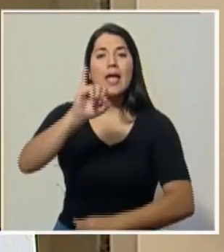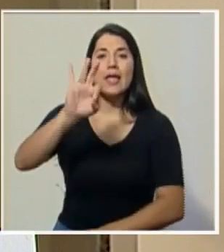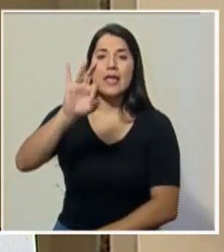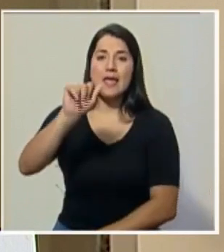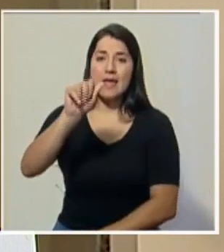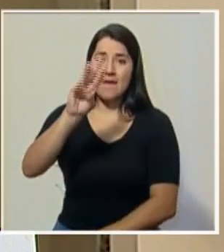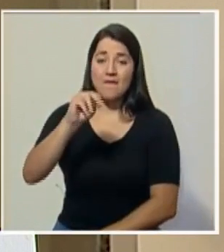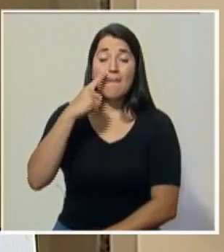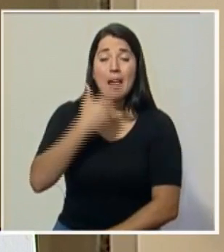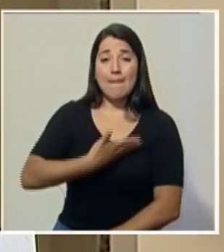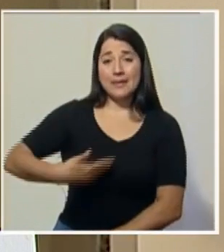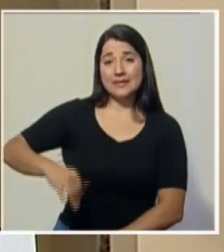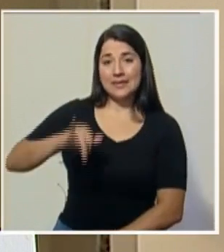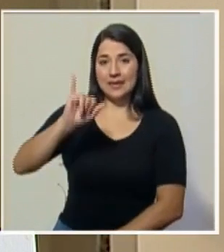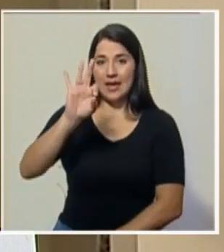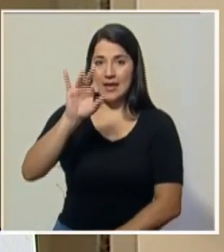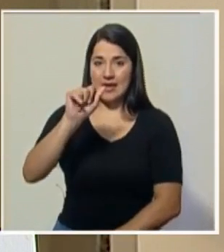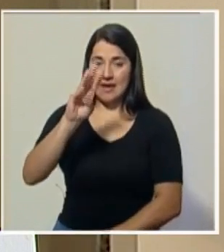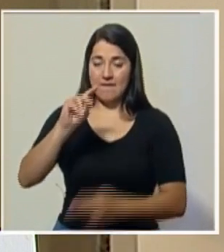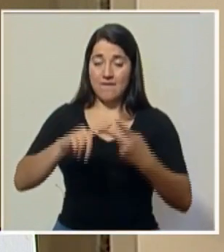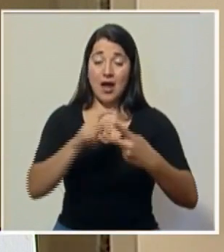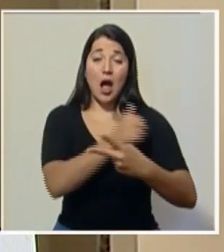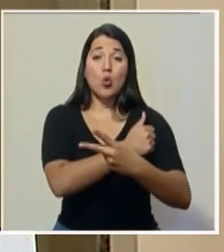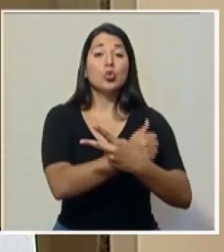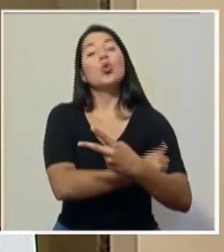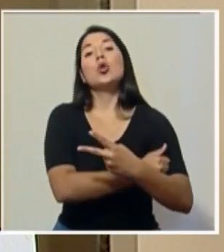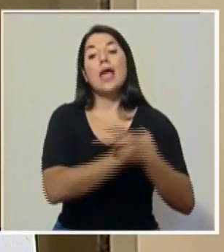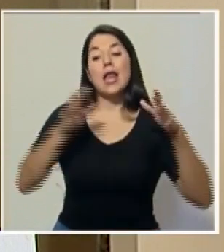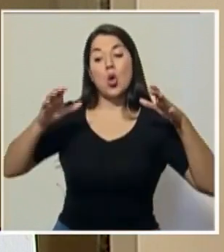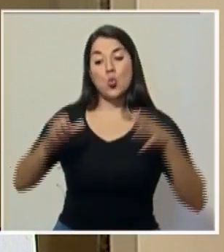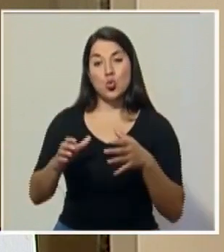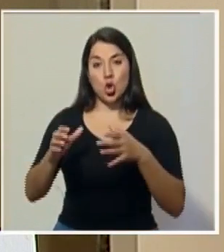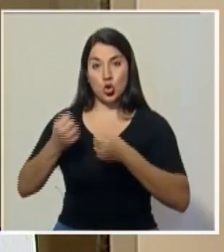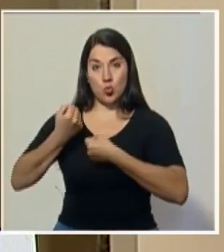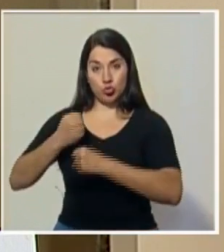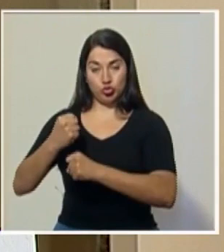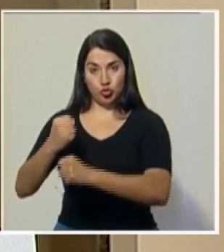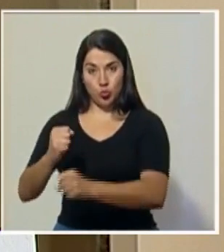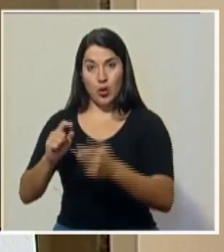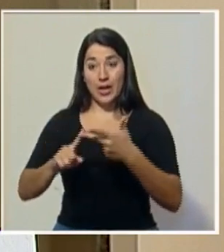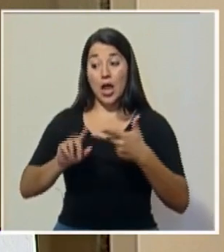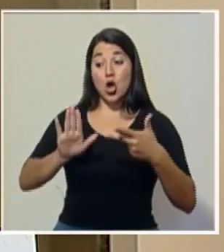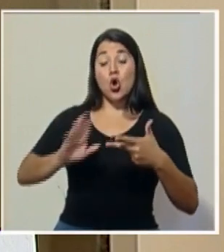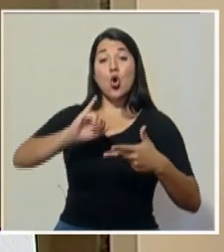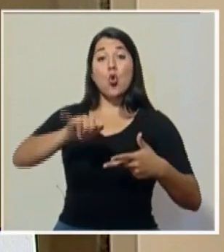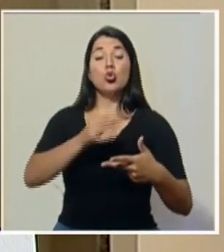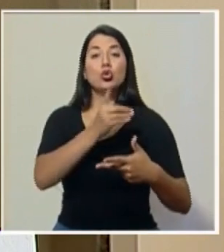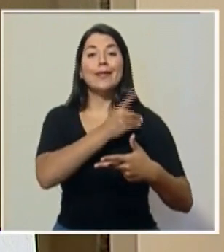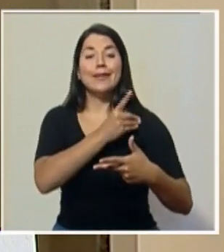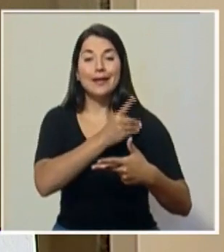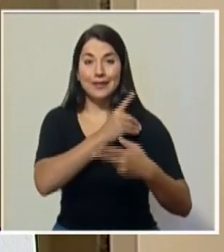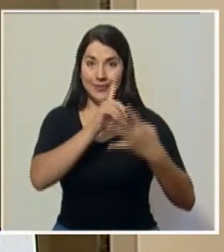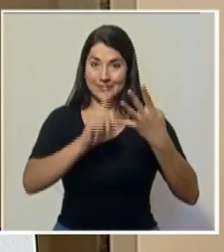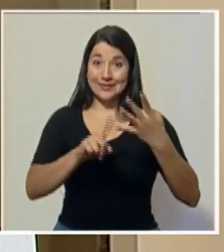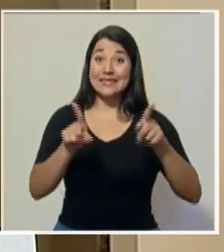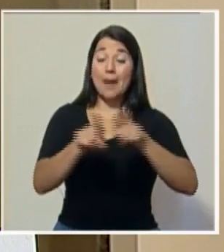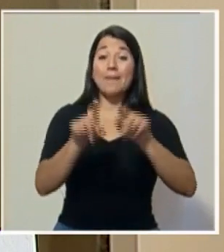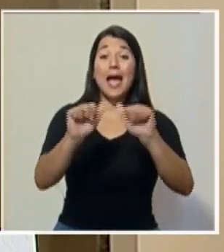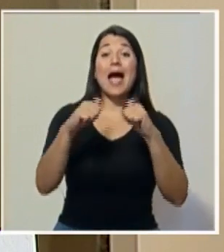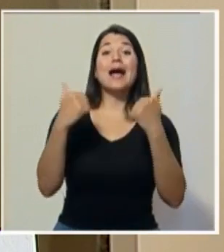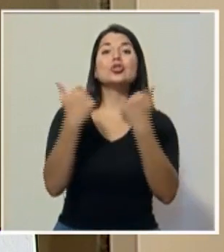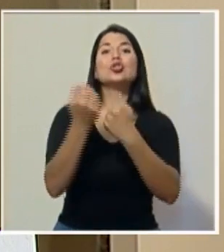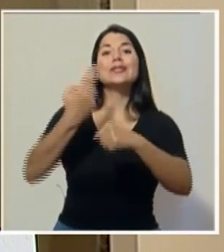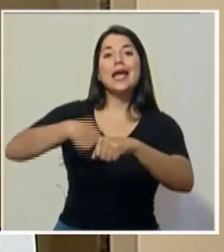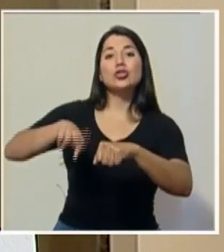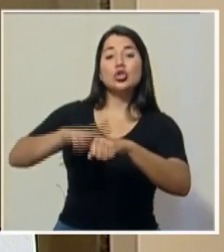la presidenta ejecutiva del IFAM, para las autoridades de la Unión Nacional de Gobiernos Locales, su junta directiva y también la Asociación